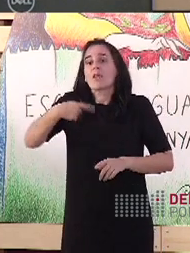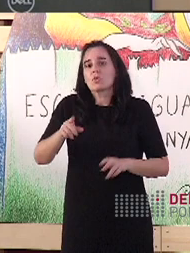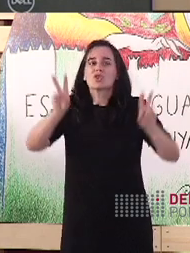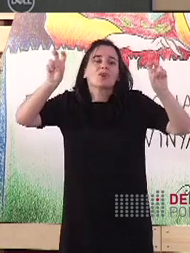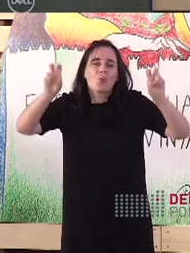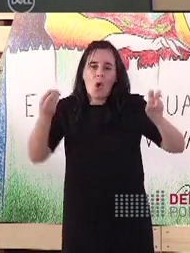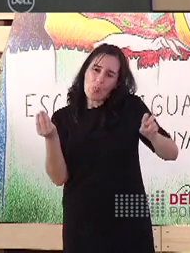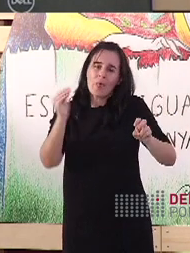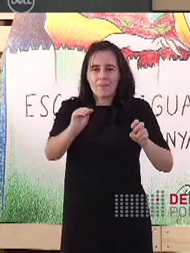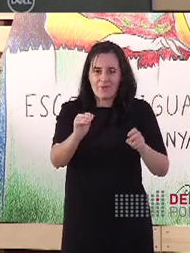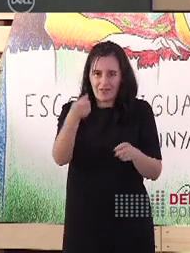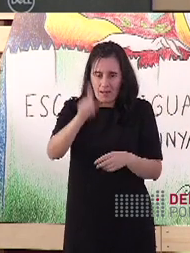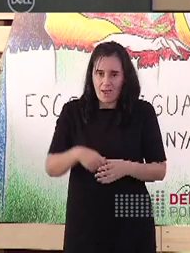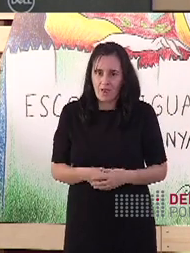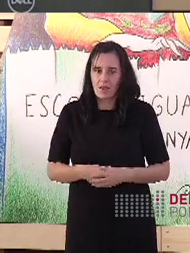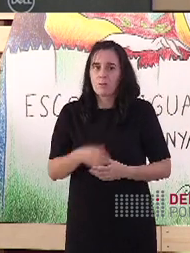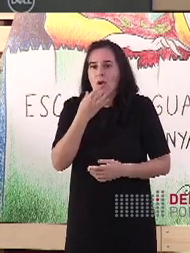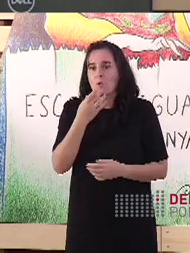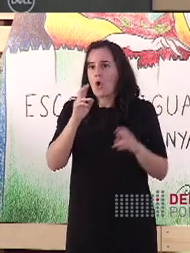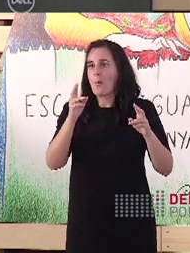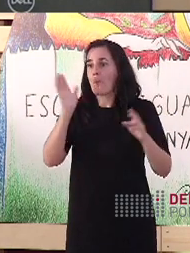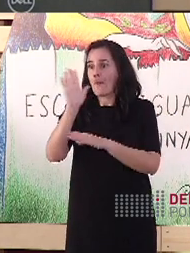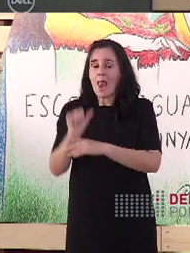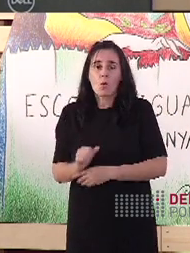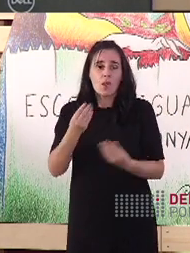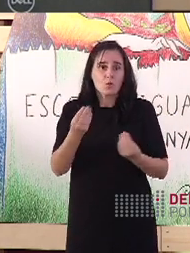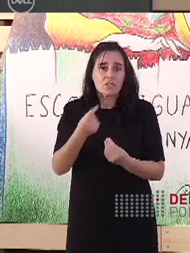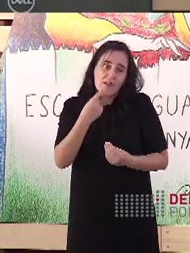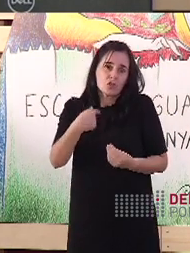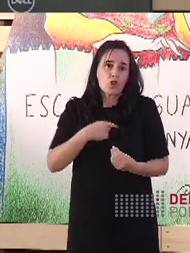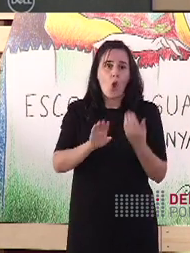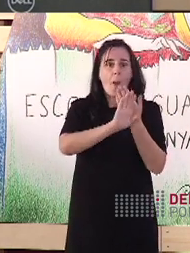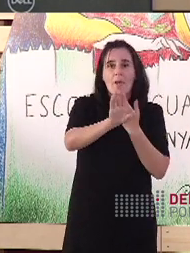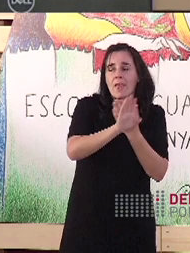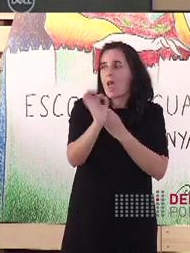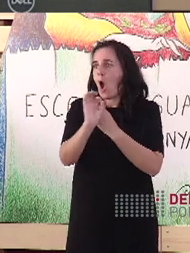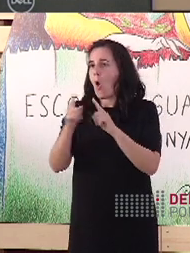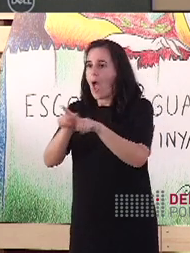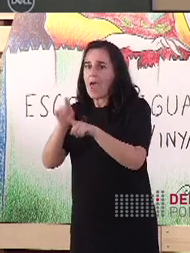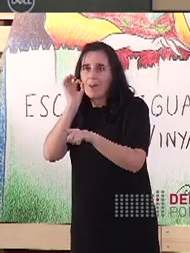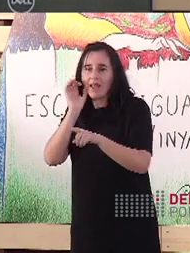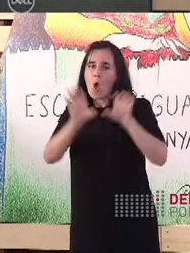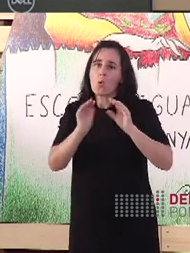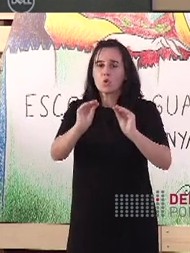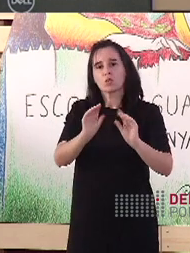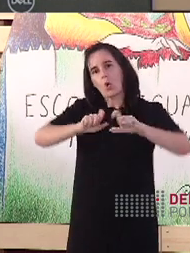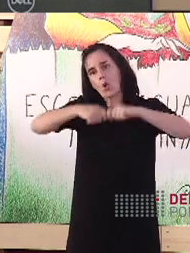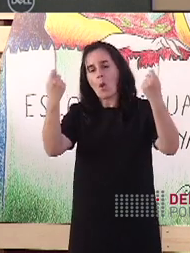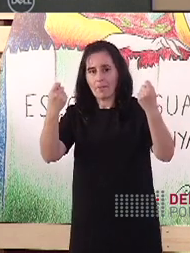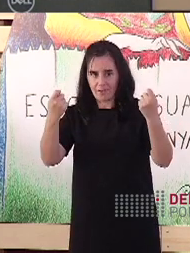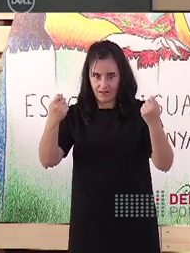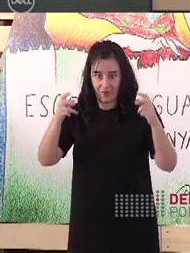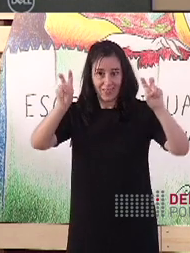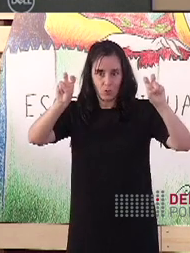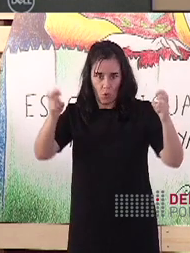pornográficas que se llaman Le rompí el culo a mi hermana, a mi vecina, etcétera. Pero es claro, es que a la mujer que está en la